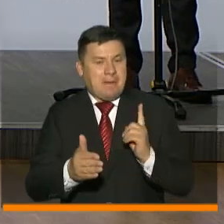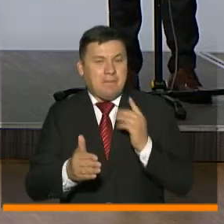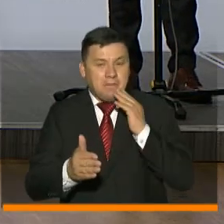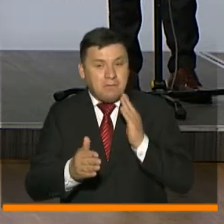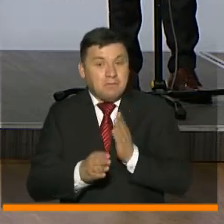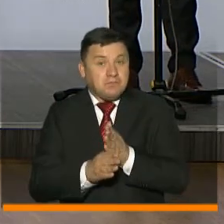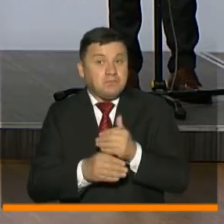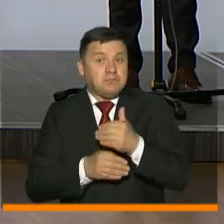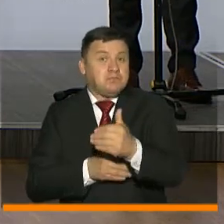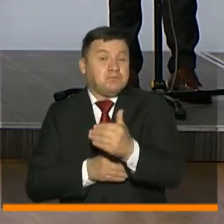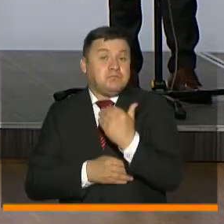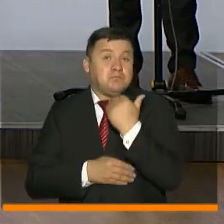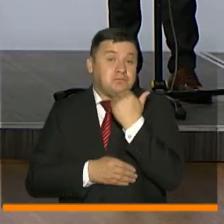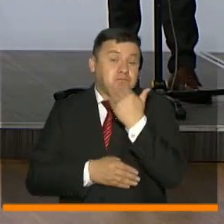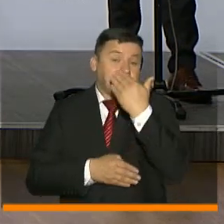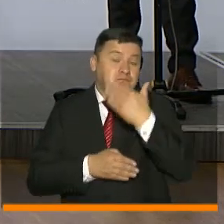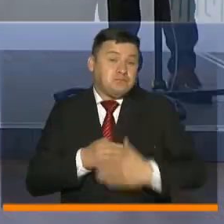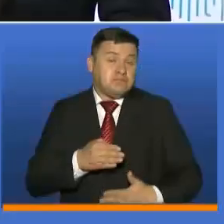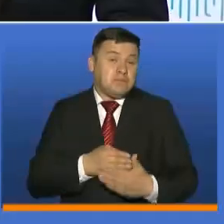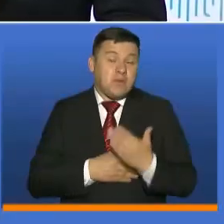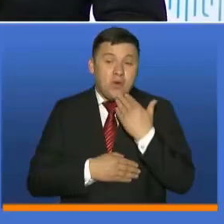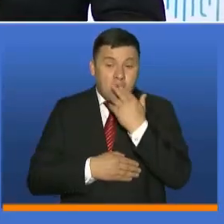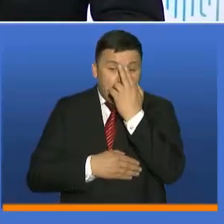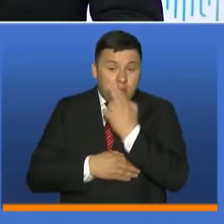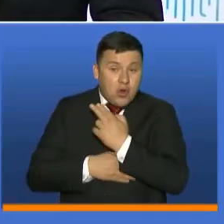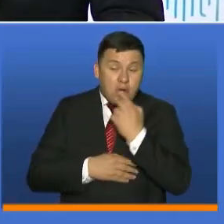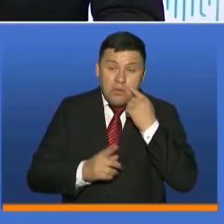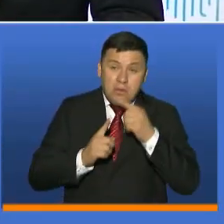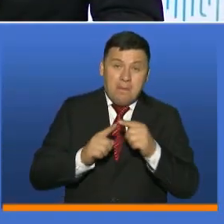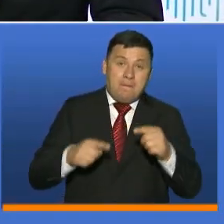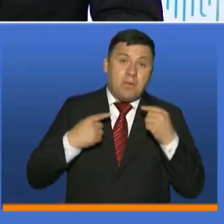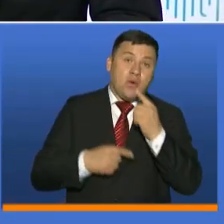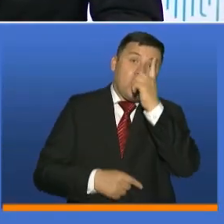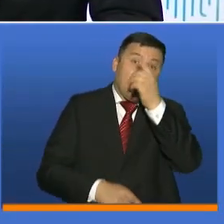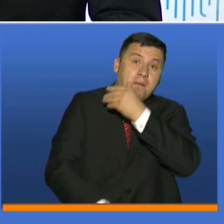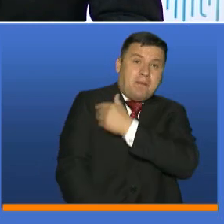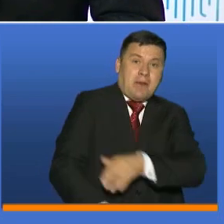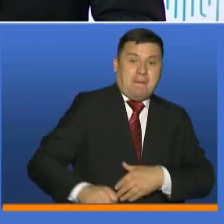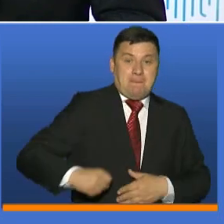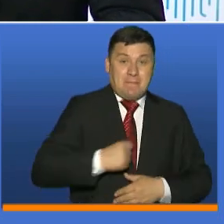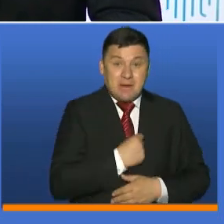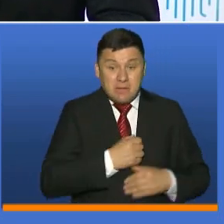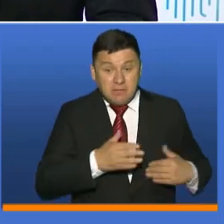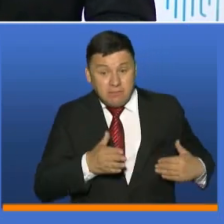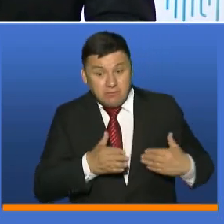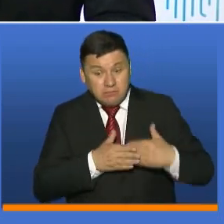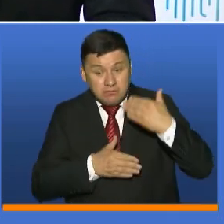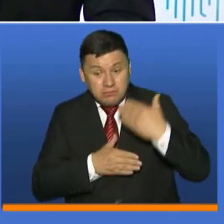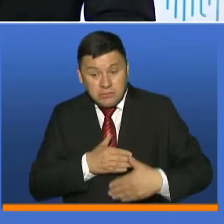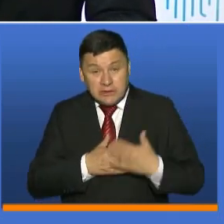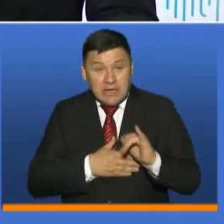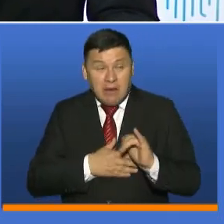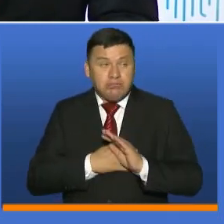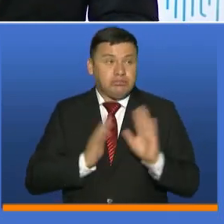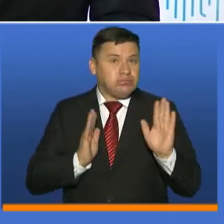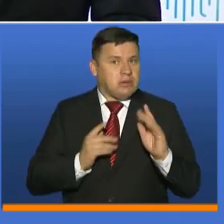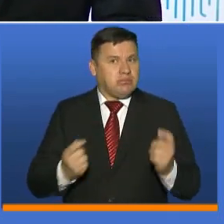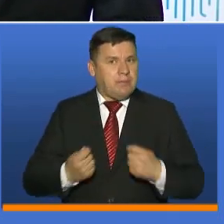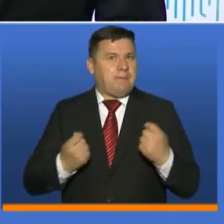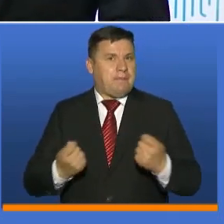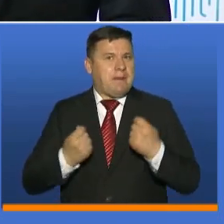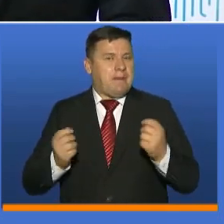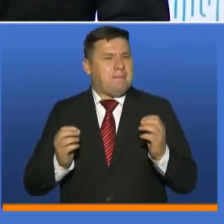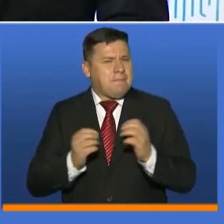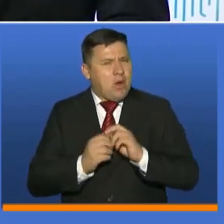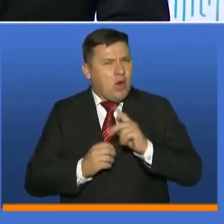cabo y se terminará cuando cumplamos el millón de mercados y seguramente la campaña dará espacio para seguir